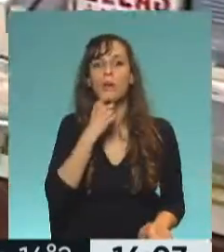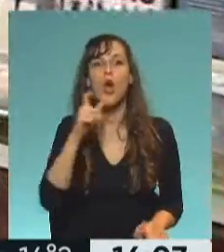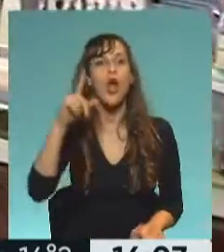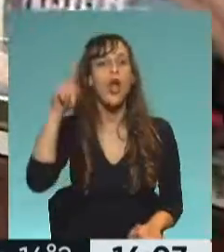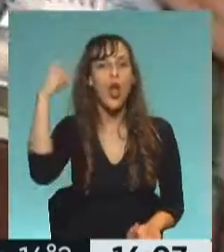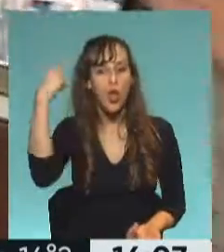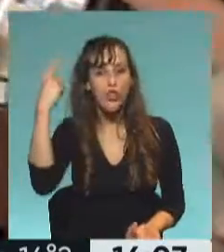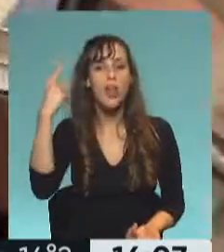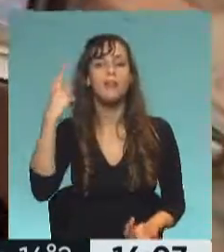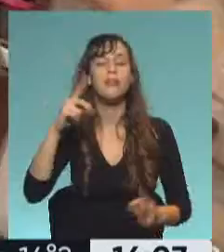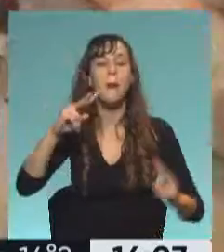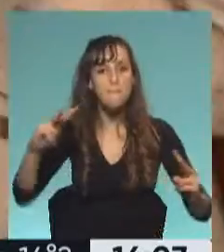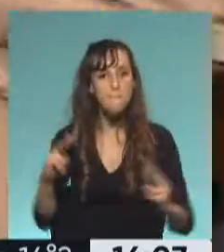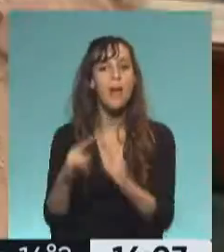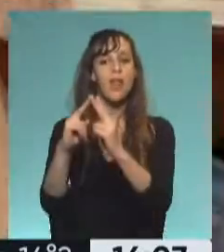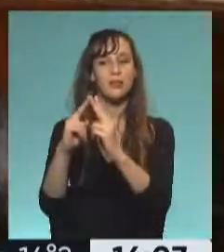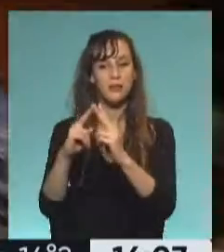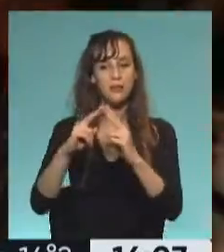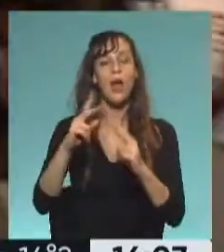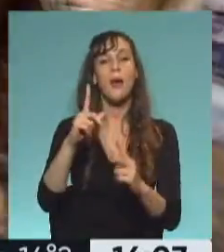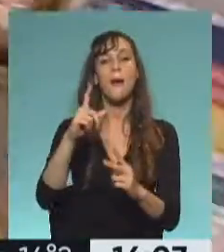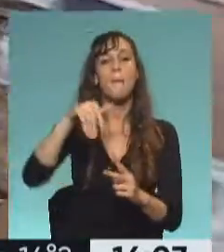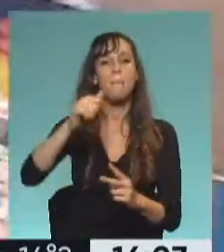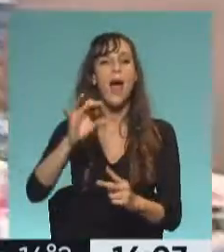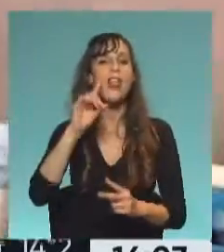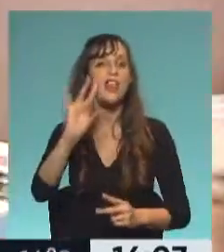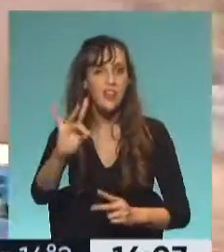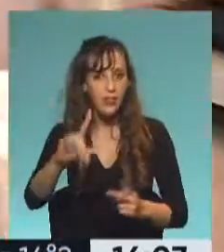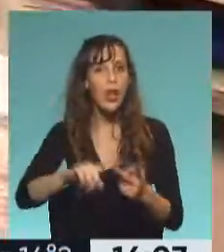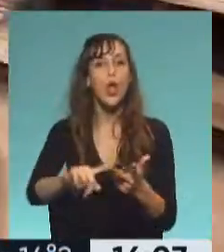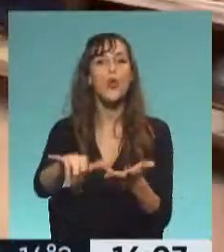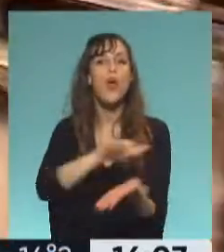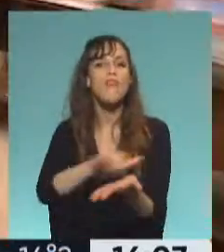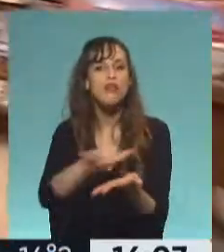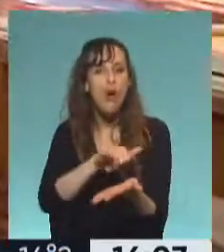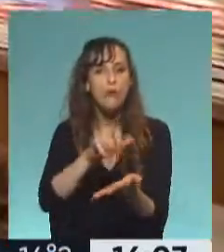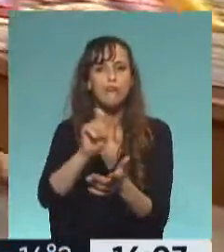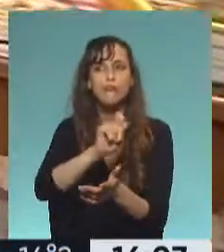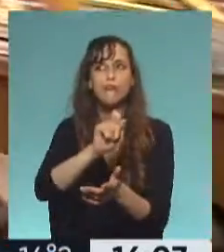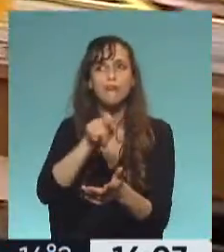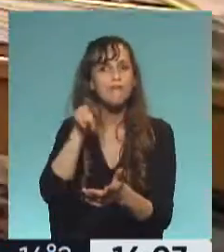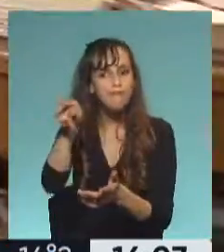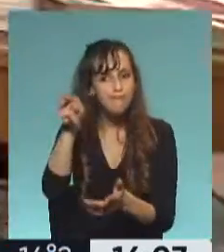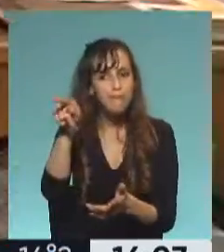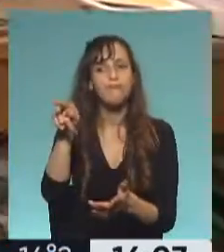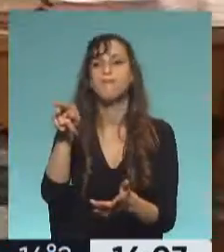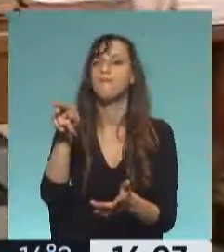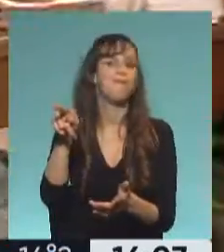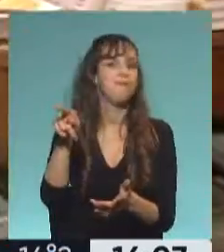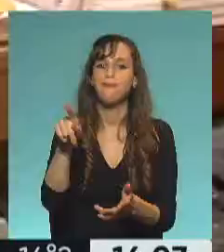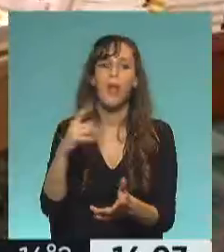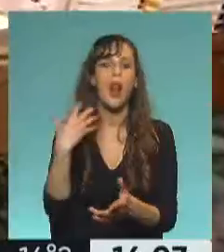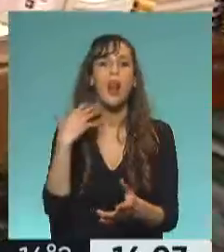Londres, París, Madrid, Nueva York, tienen que pedirle permiso a Buenos